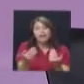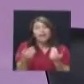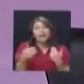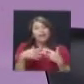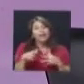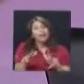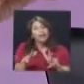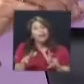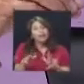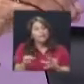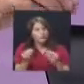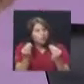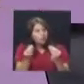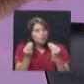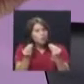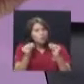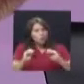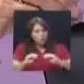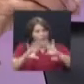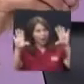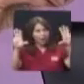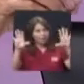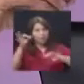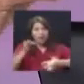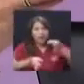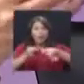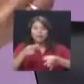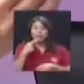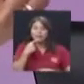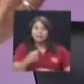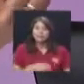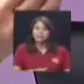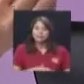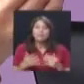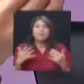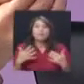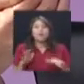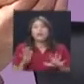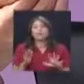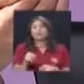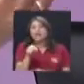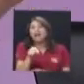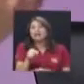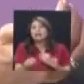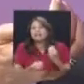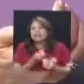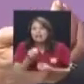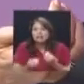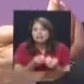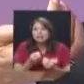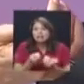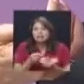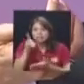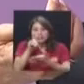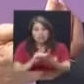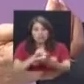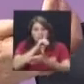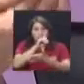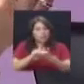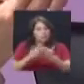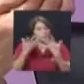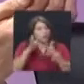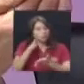muy muy muy claras la corte en decir bueno aquí lo que se trata es de eliminar la discriminación